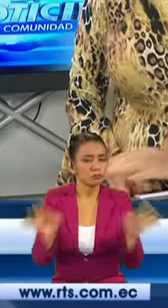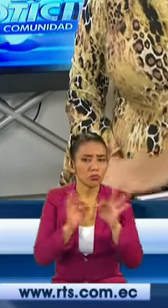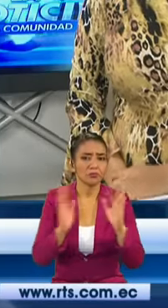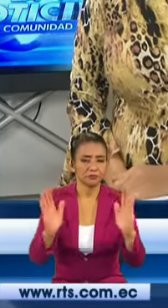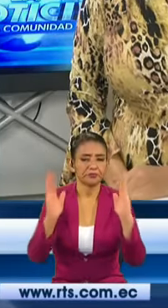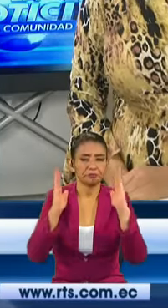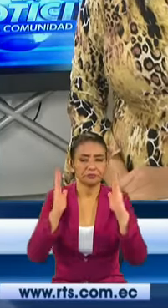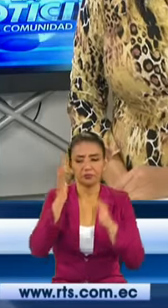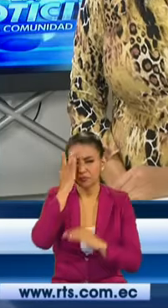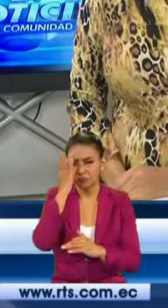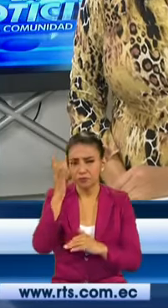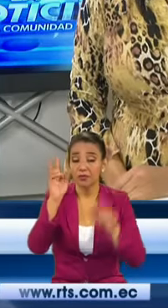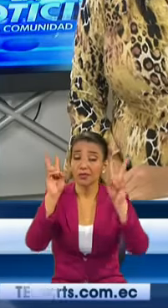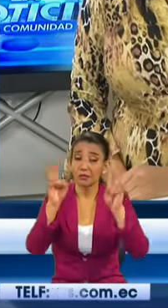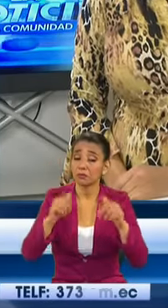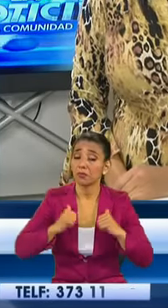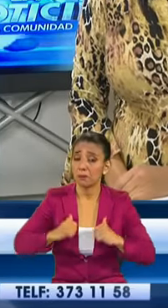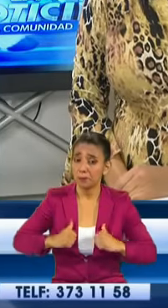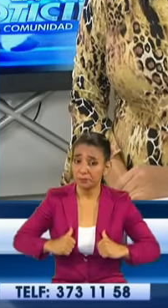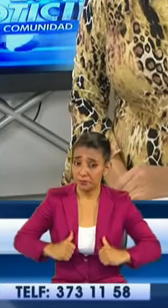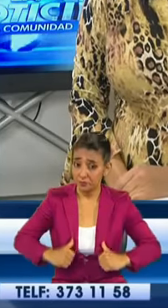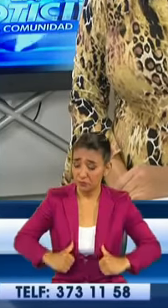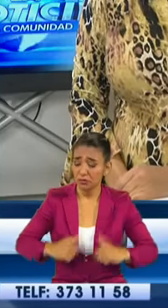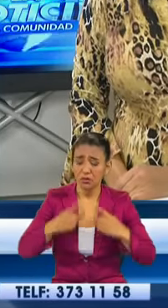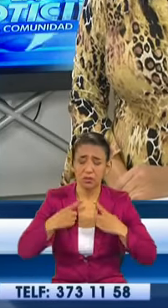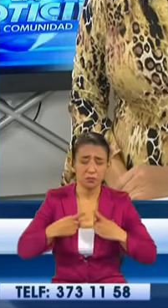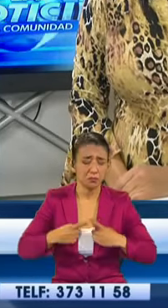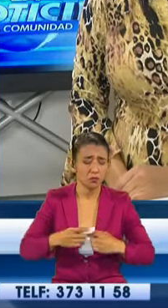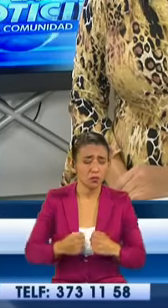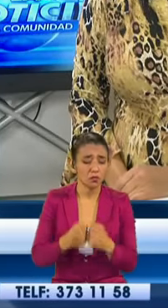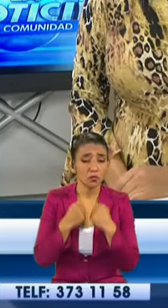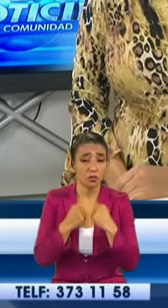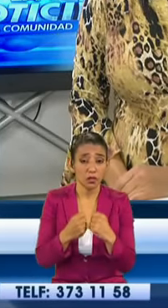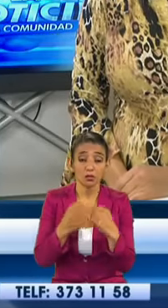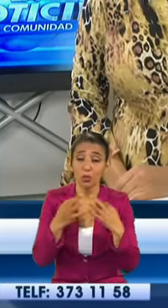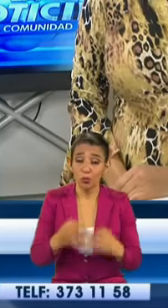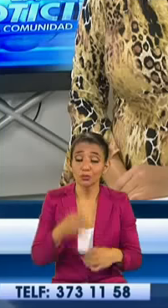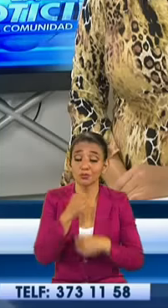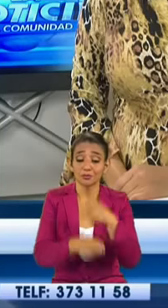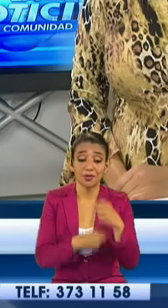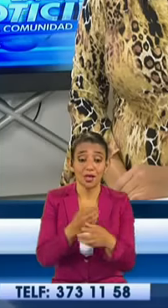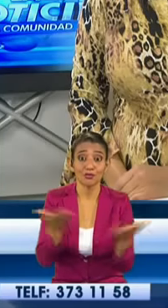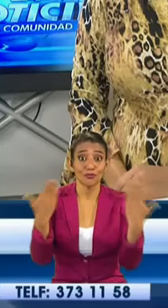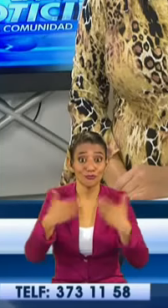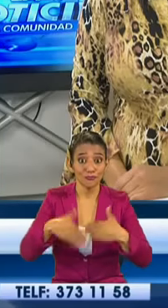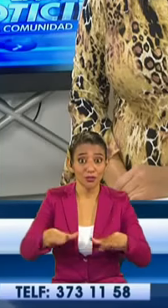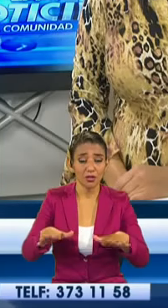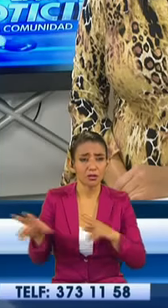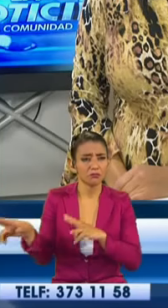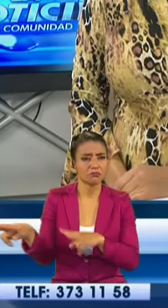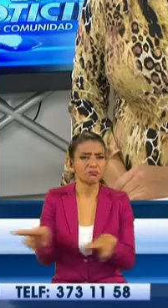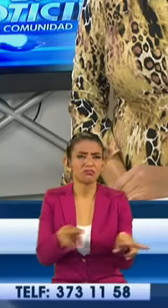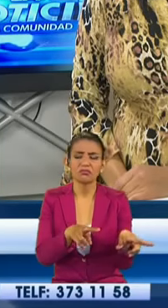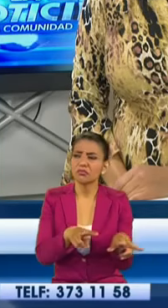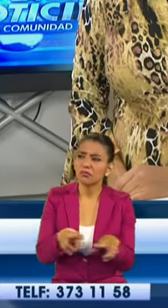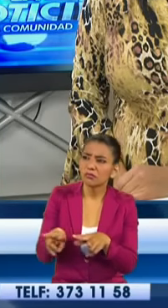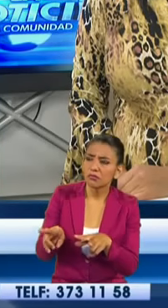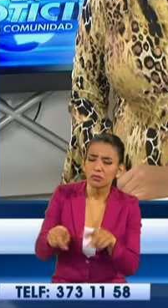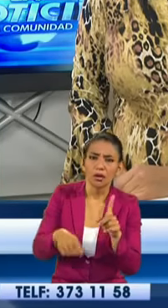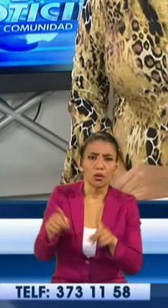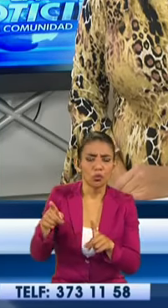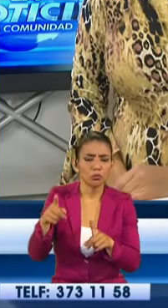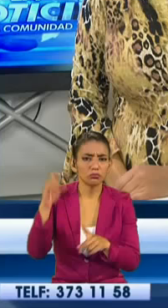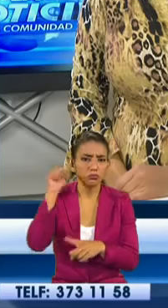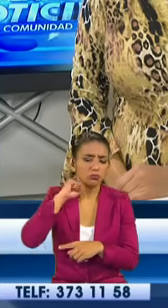atención, porque hablamos de las depresiones y lo que sucede generalmente en la parte final del año, cuando de repente miramos que muchas personas se suicidan o